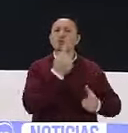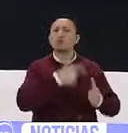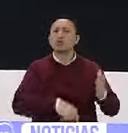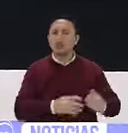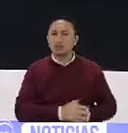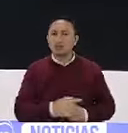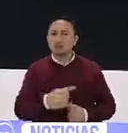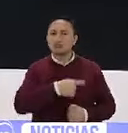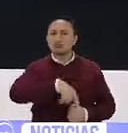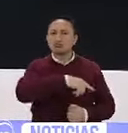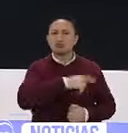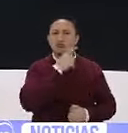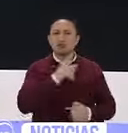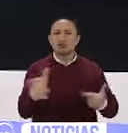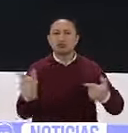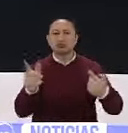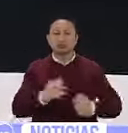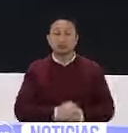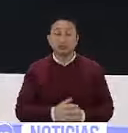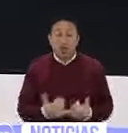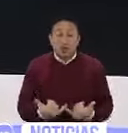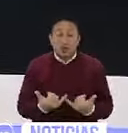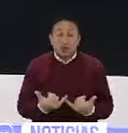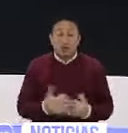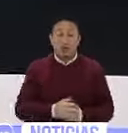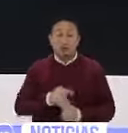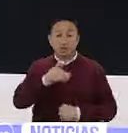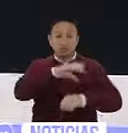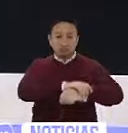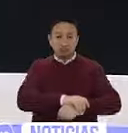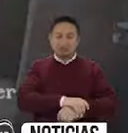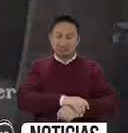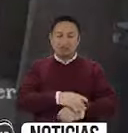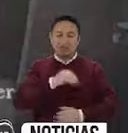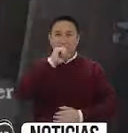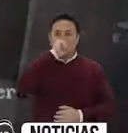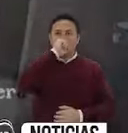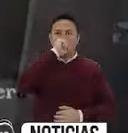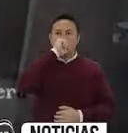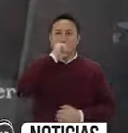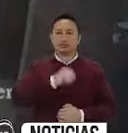delictivas ejecutaron el ataque que hasta ahora no deja detenidos.